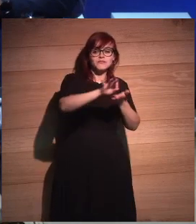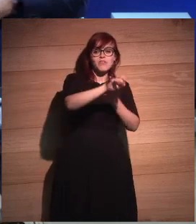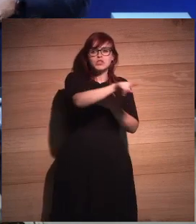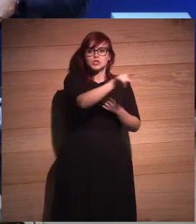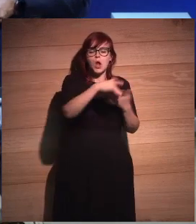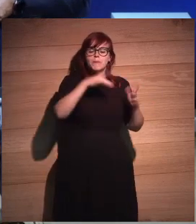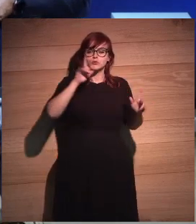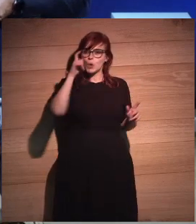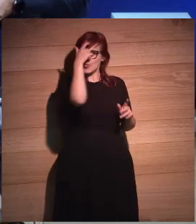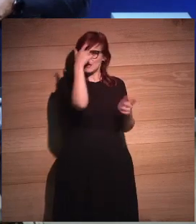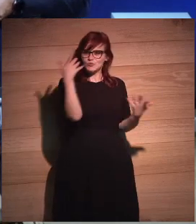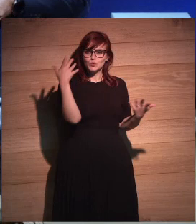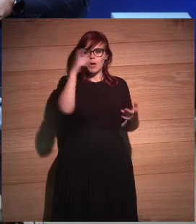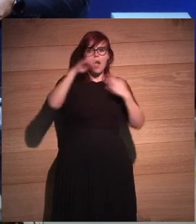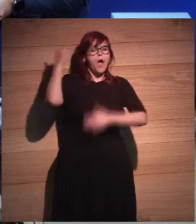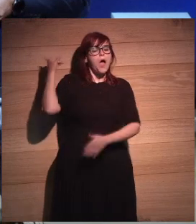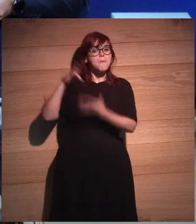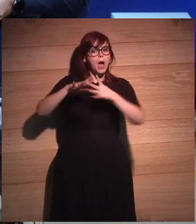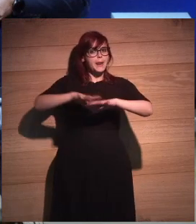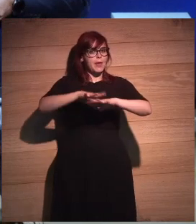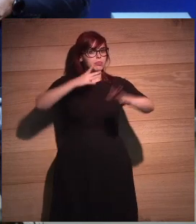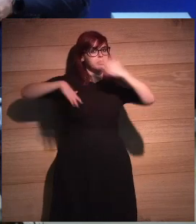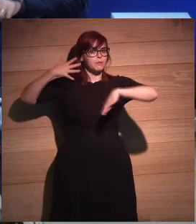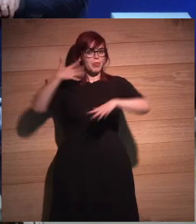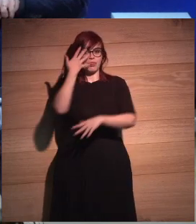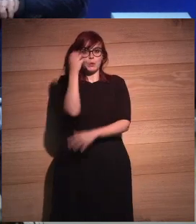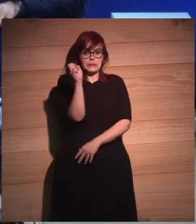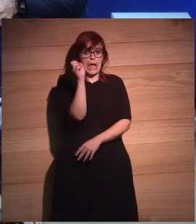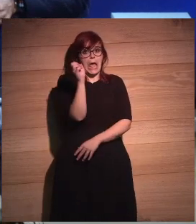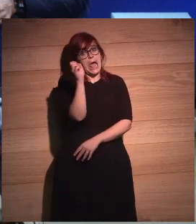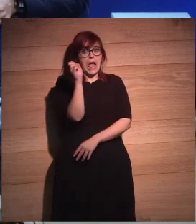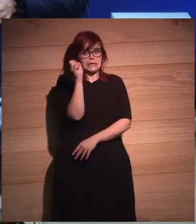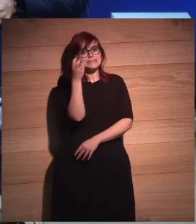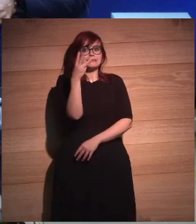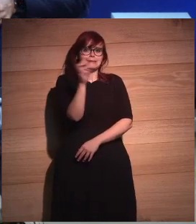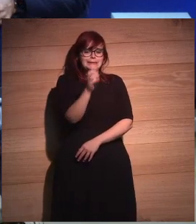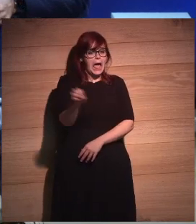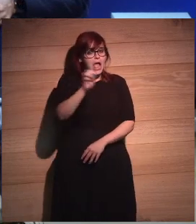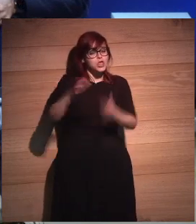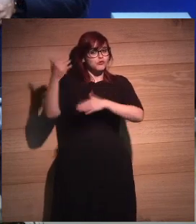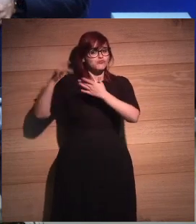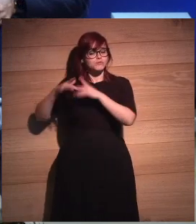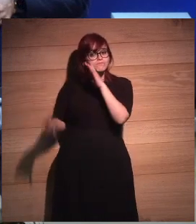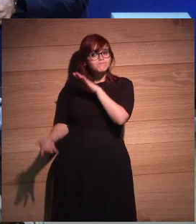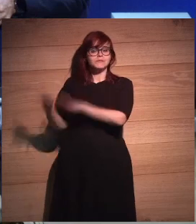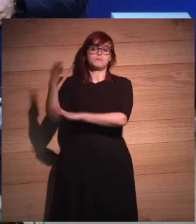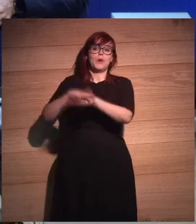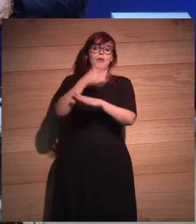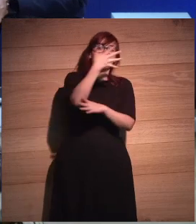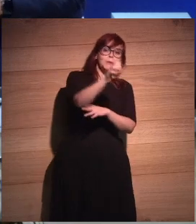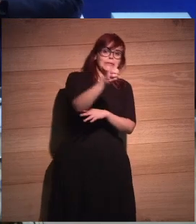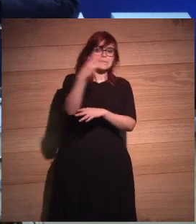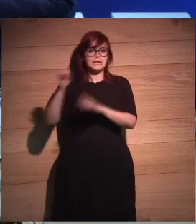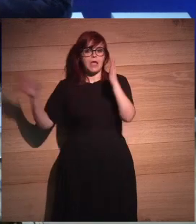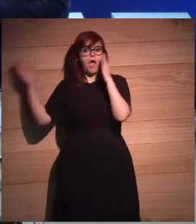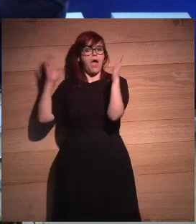no. Es un concepto muy de cuando se creó la red hace 30 años, ¿no? En el sentido, hace entre 50 y 30